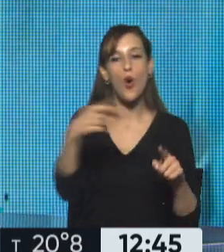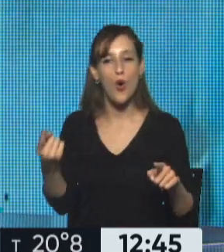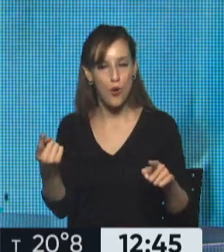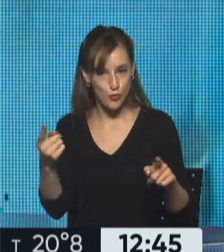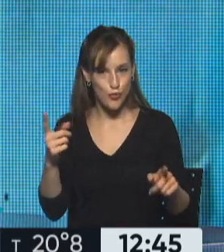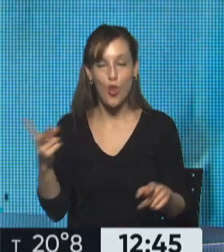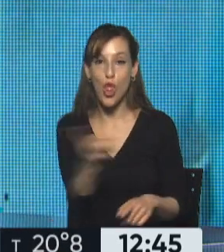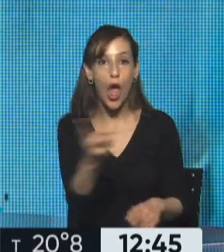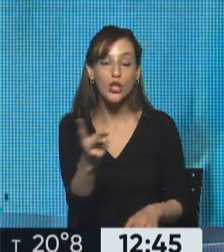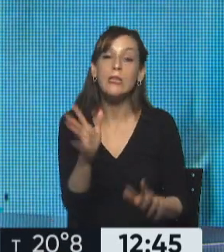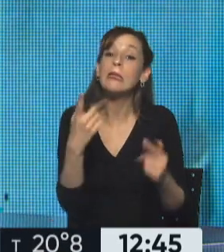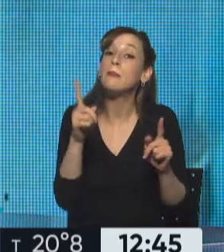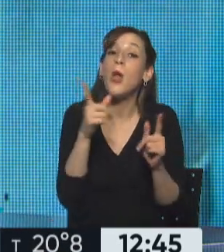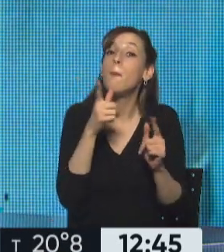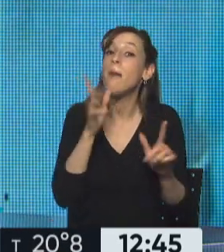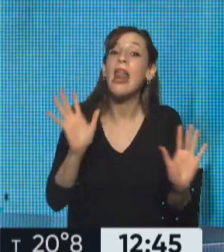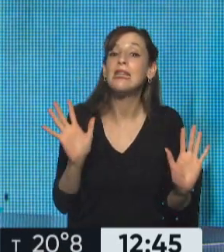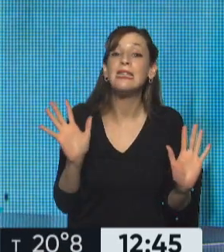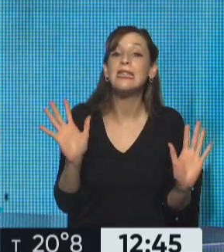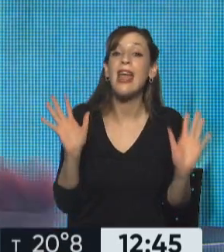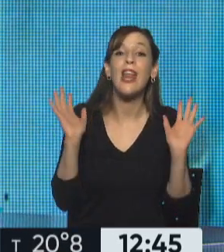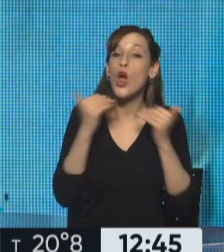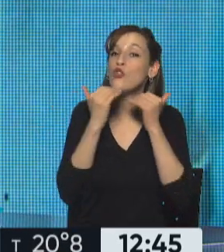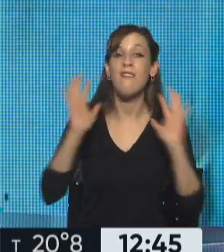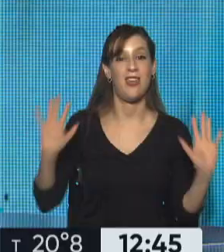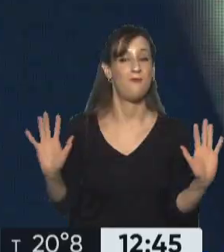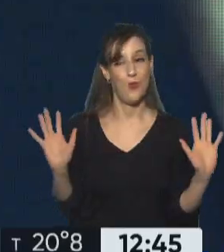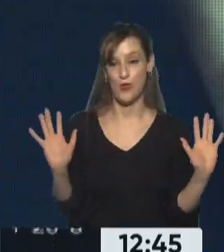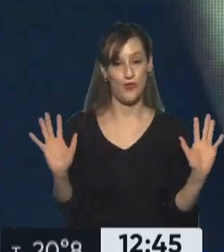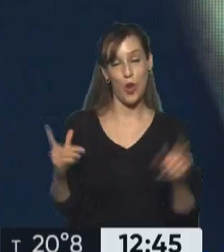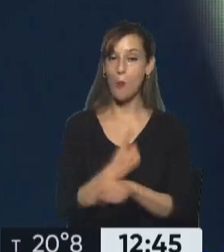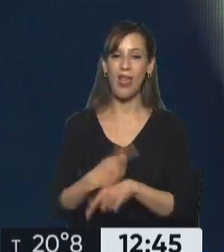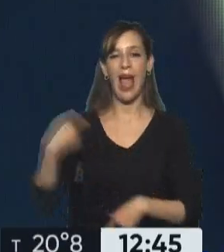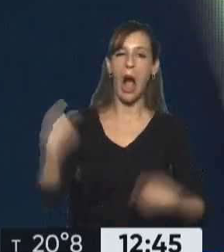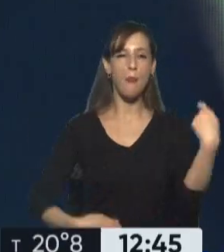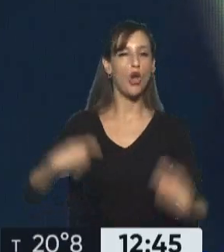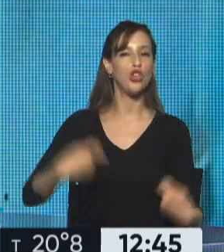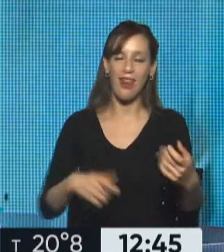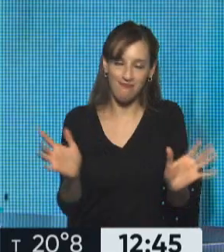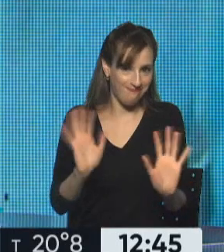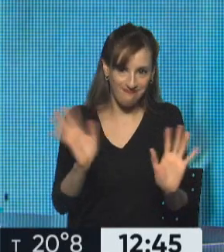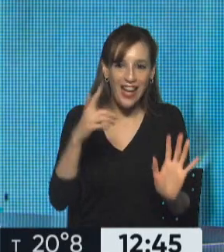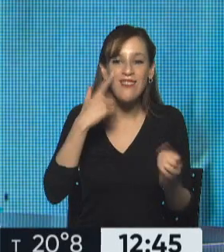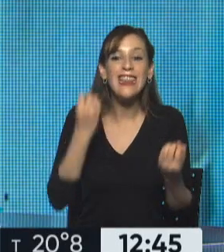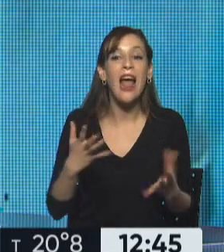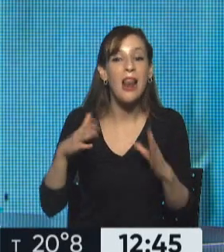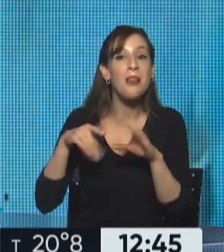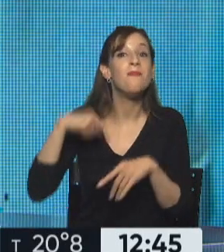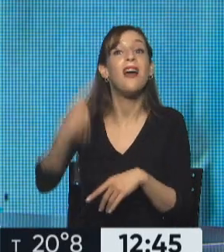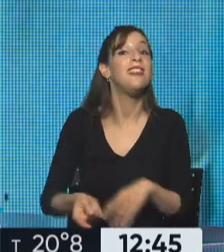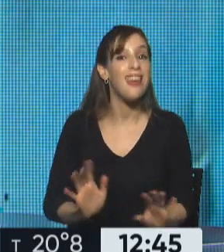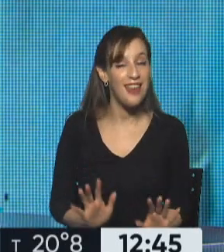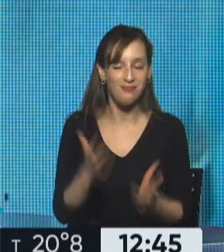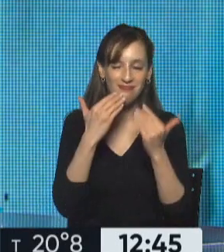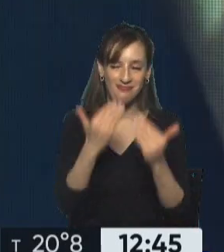pero no podemos apostar porque con el nobel nunca nunca se puede apostar bueno estaremos atentos entonces a los premios de química muchísimas